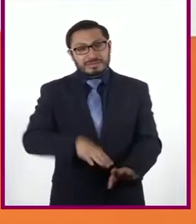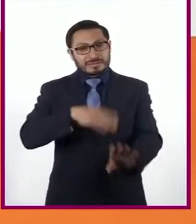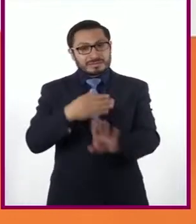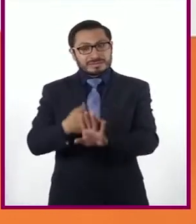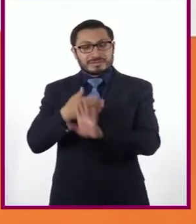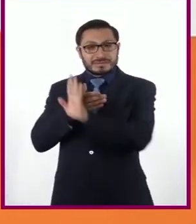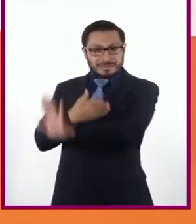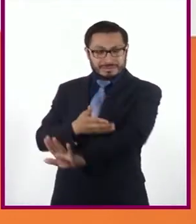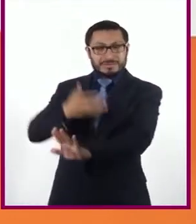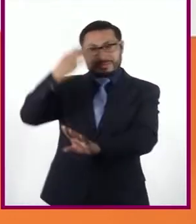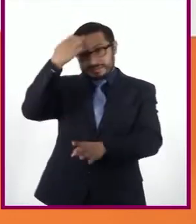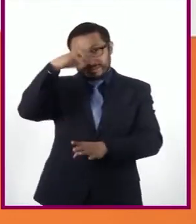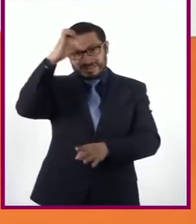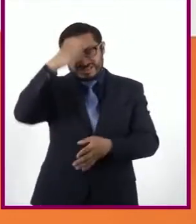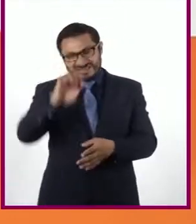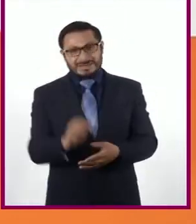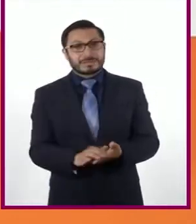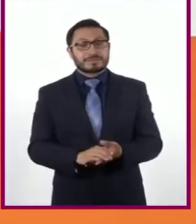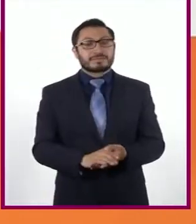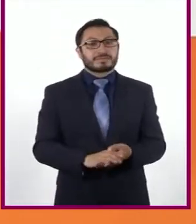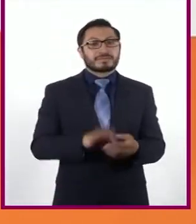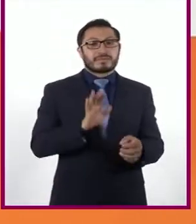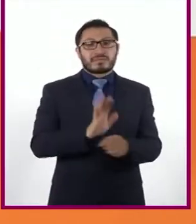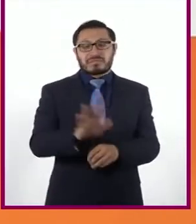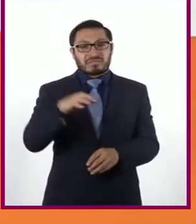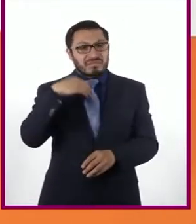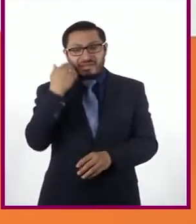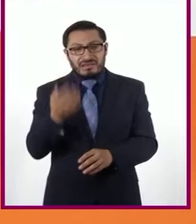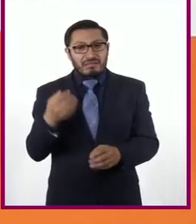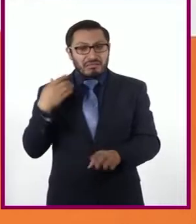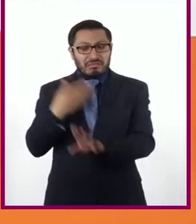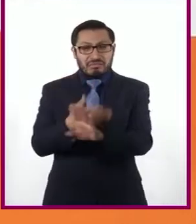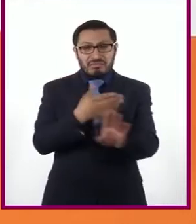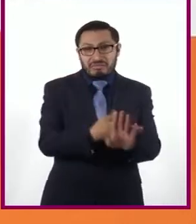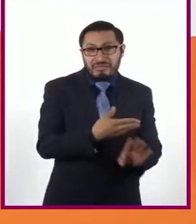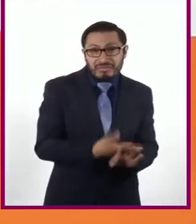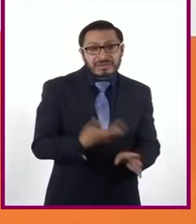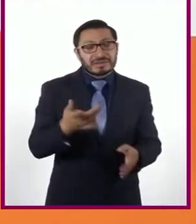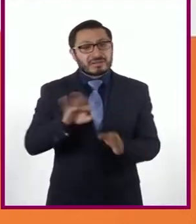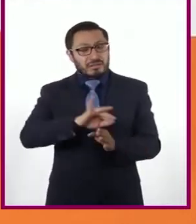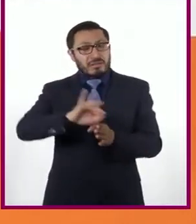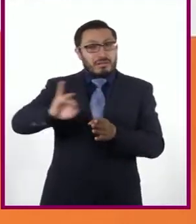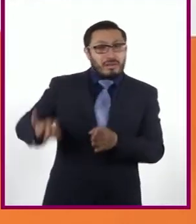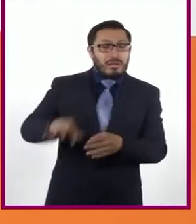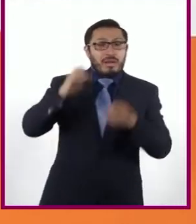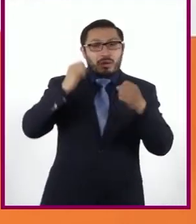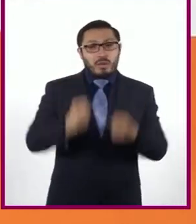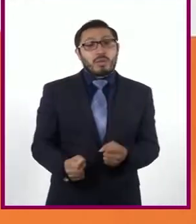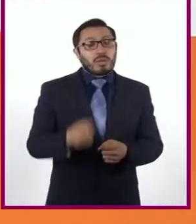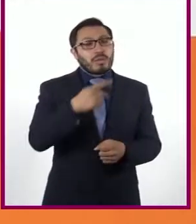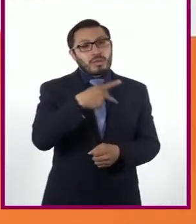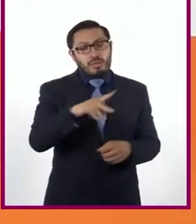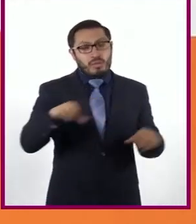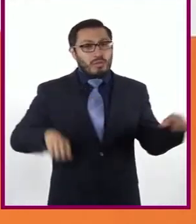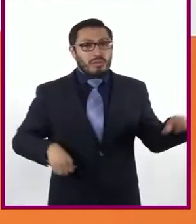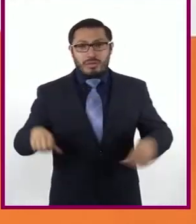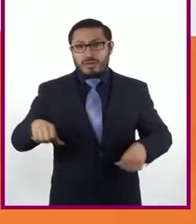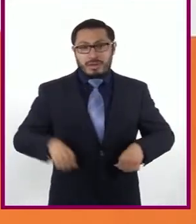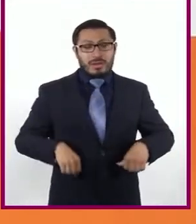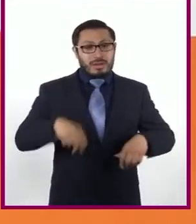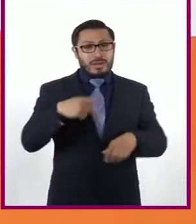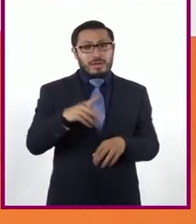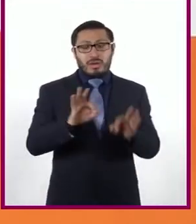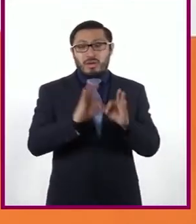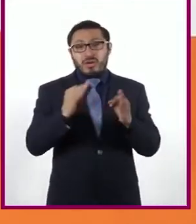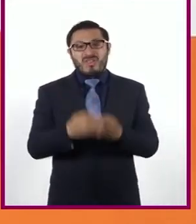los extranjeros y contra las injurias ajenas, asegurándoles de tal suerte que por su propia actividad y por los